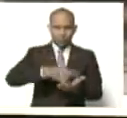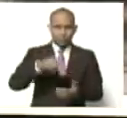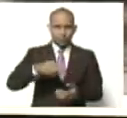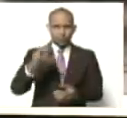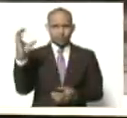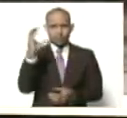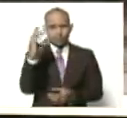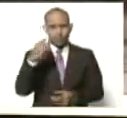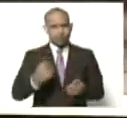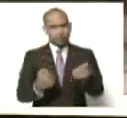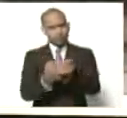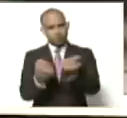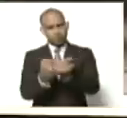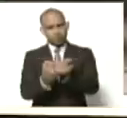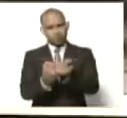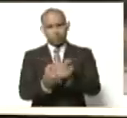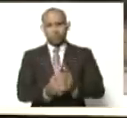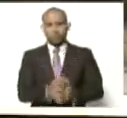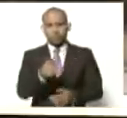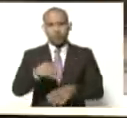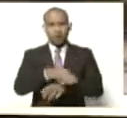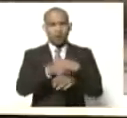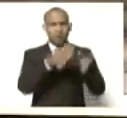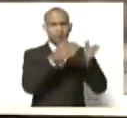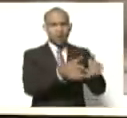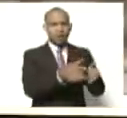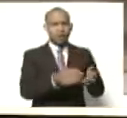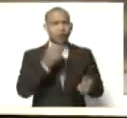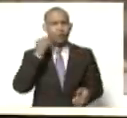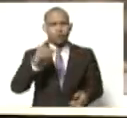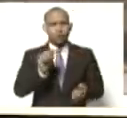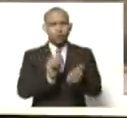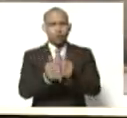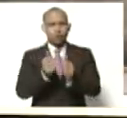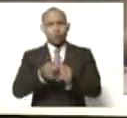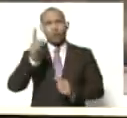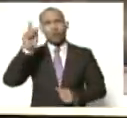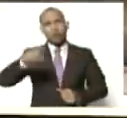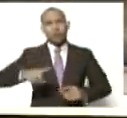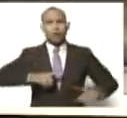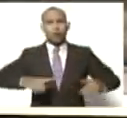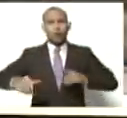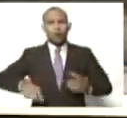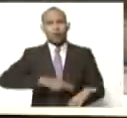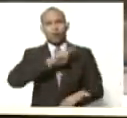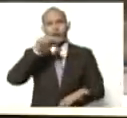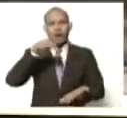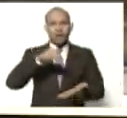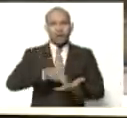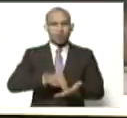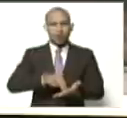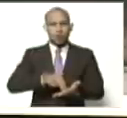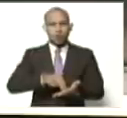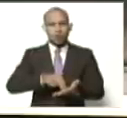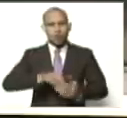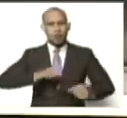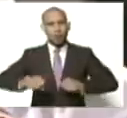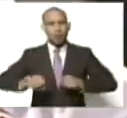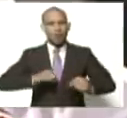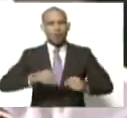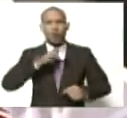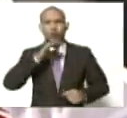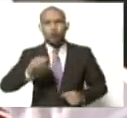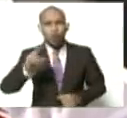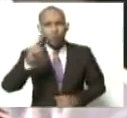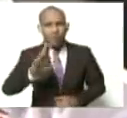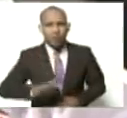de la juventud, del deporte, pero además es el coordinador nacional del movimiento Somos Venezuela. Un